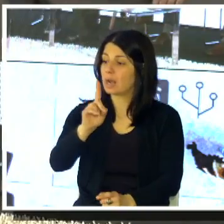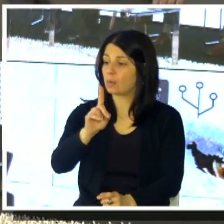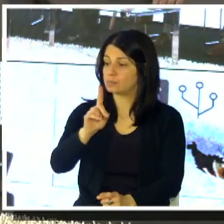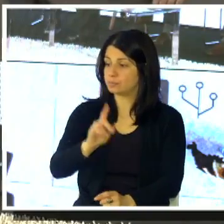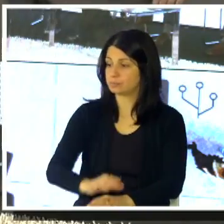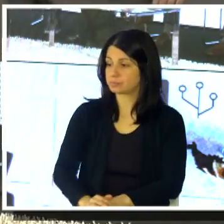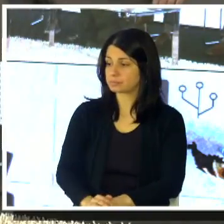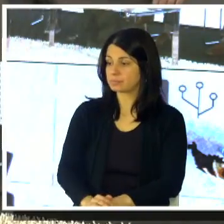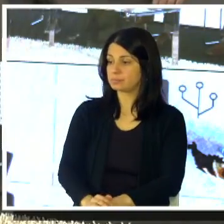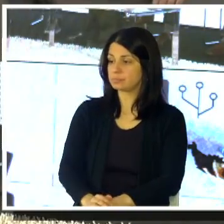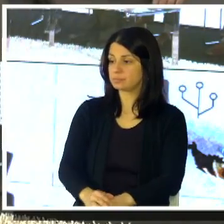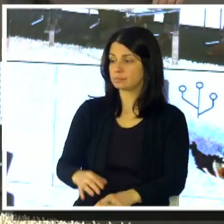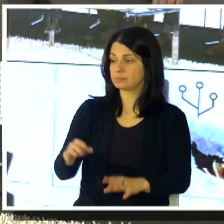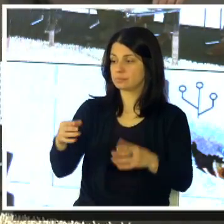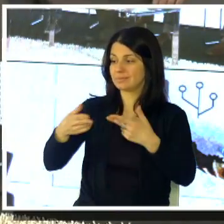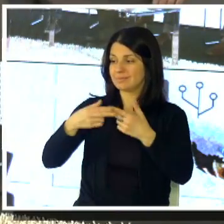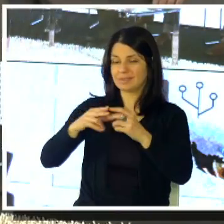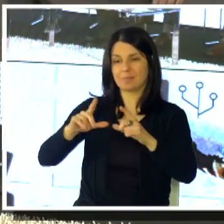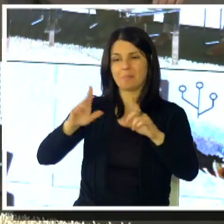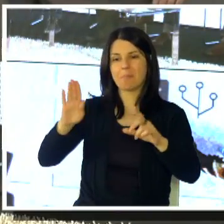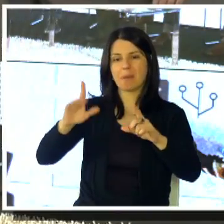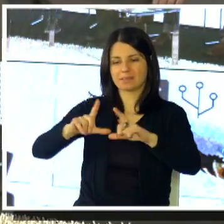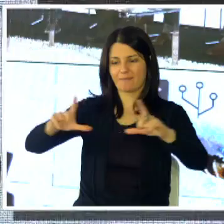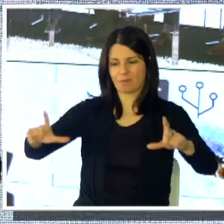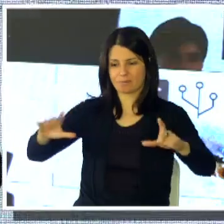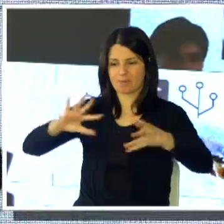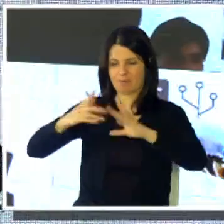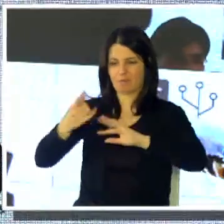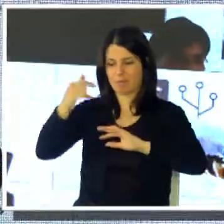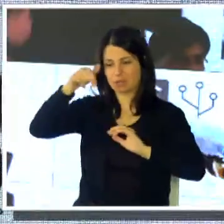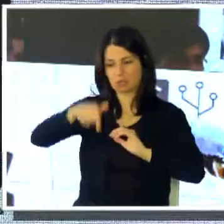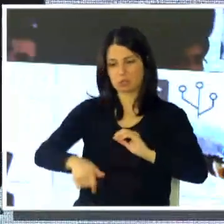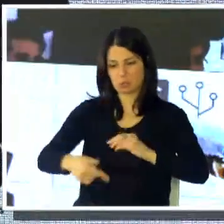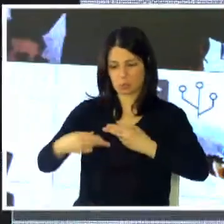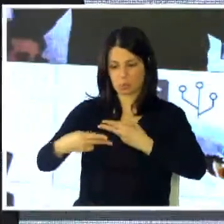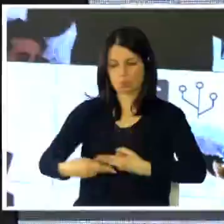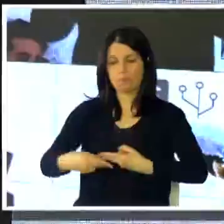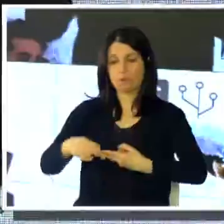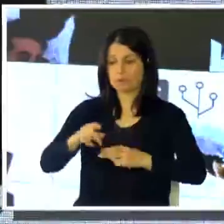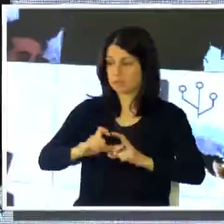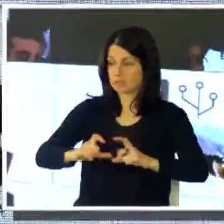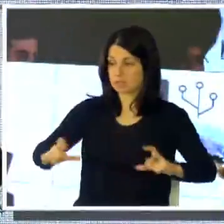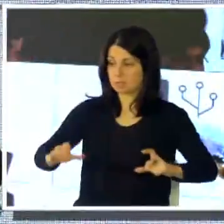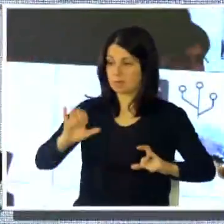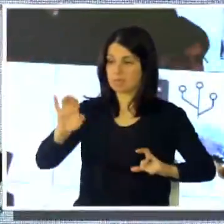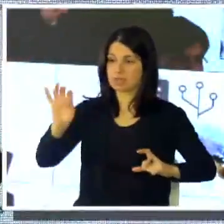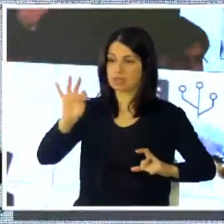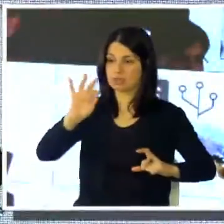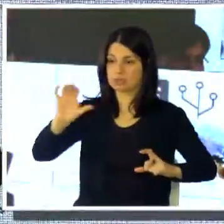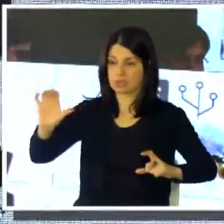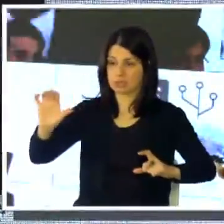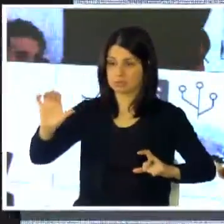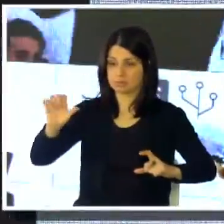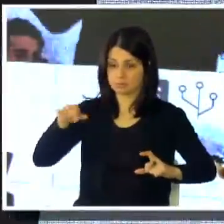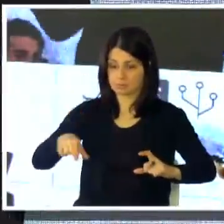con plataformas de este tipo, donde tenemos una frontera sur, donde está la capa IoT, digamos. Ahí